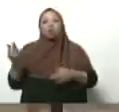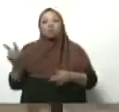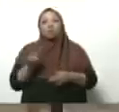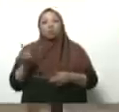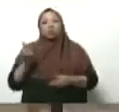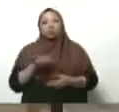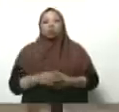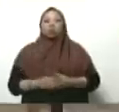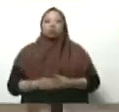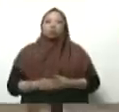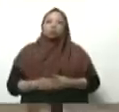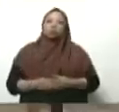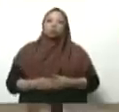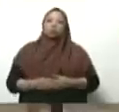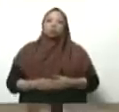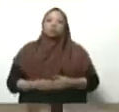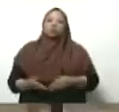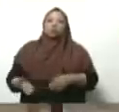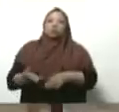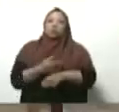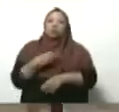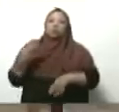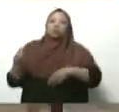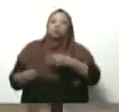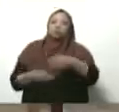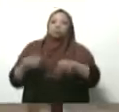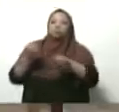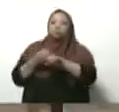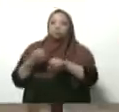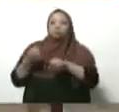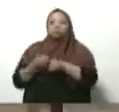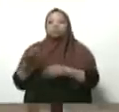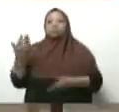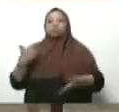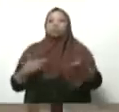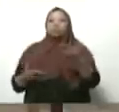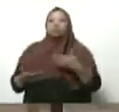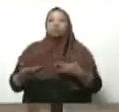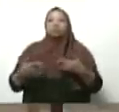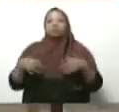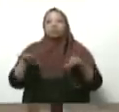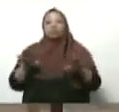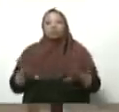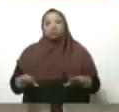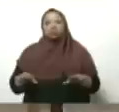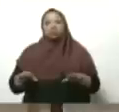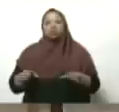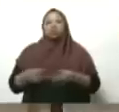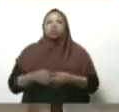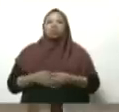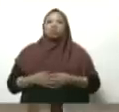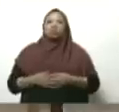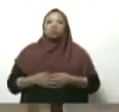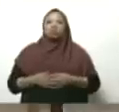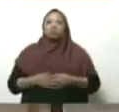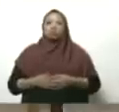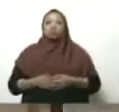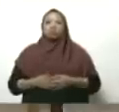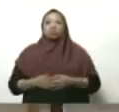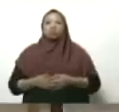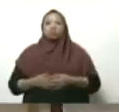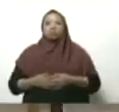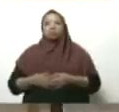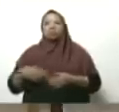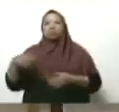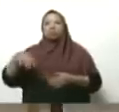para la detección de posibles microtráfico y consumo de sustancia estupefaciente y psicotrópica en